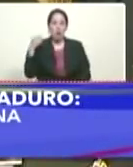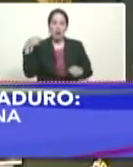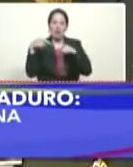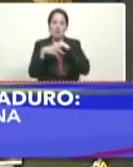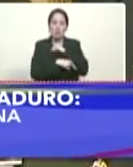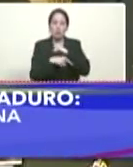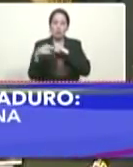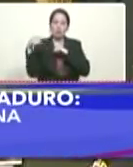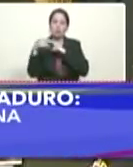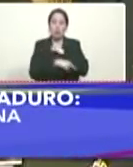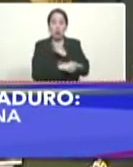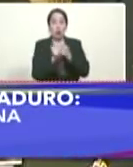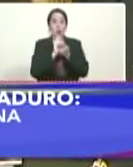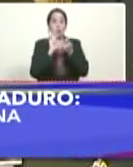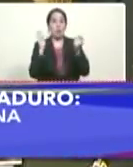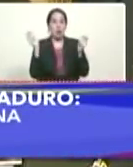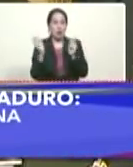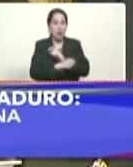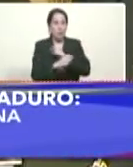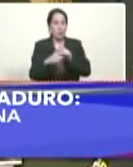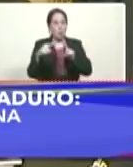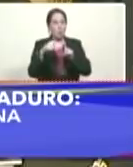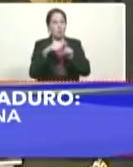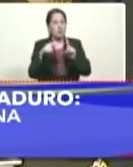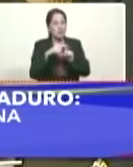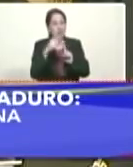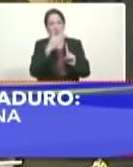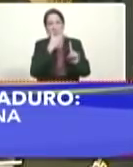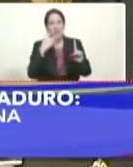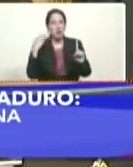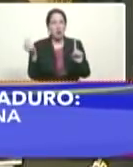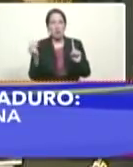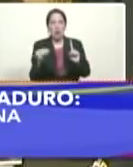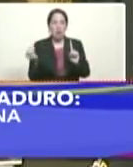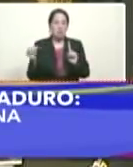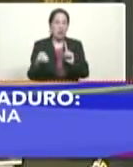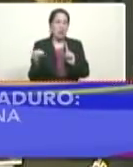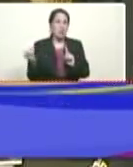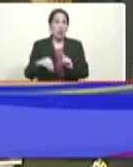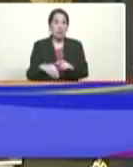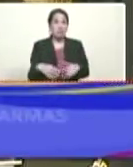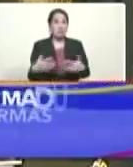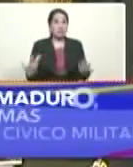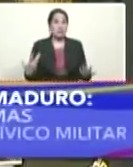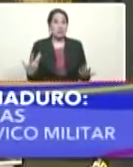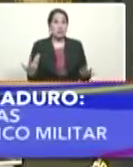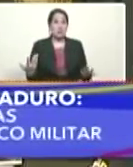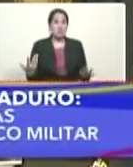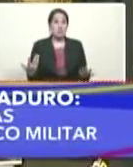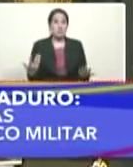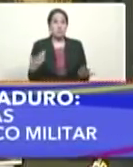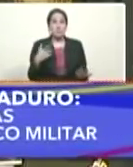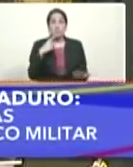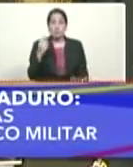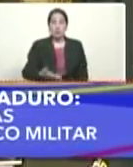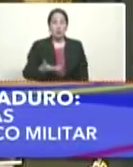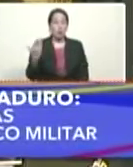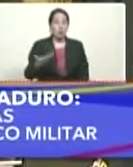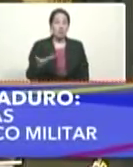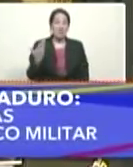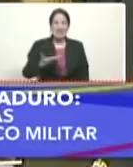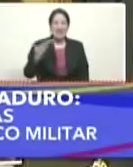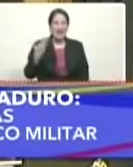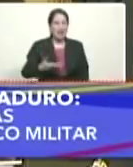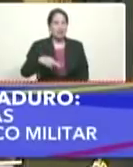los cambios positivos necesarios cada día que pase profundizar cambio de la esencia de una revolución